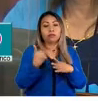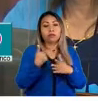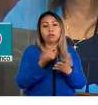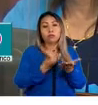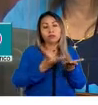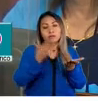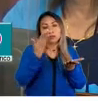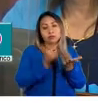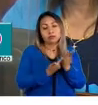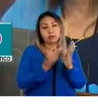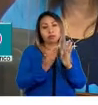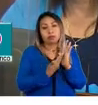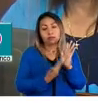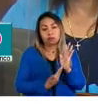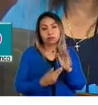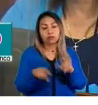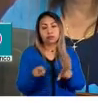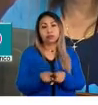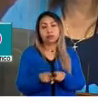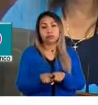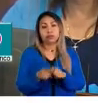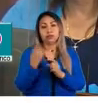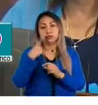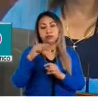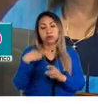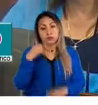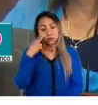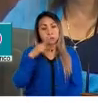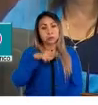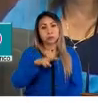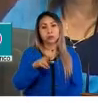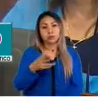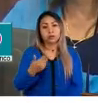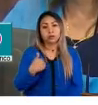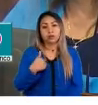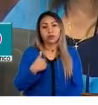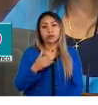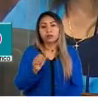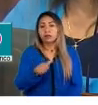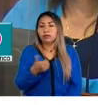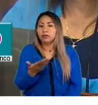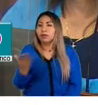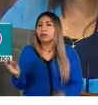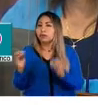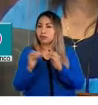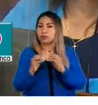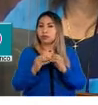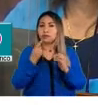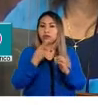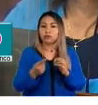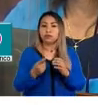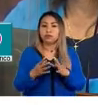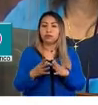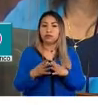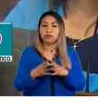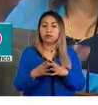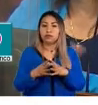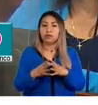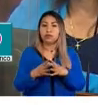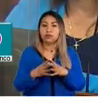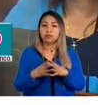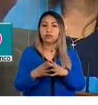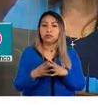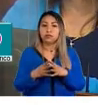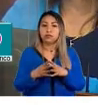Magna. Y así la veo yo. Yo tenía muchos otros puntos de conversar esta noche aquí con